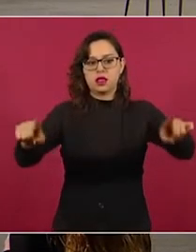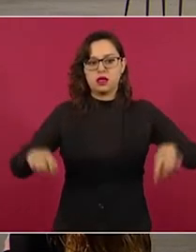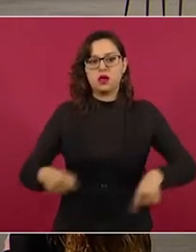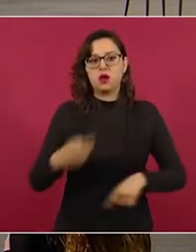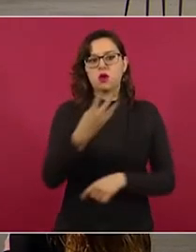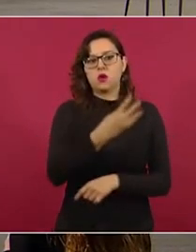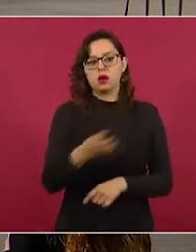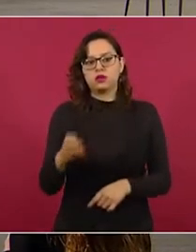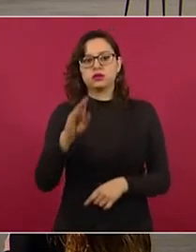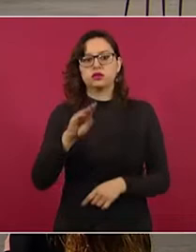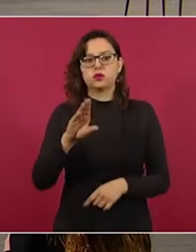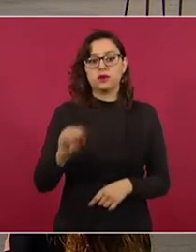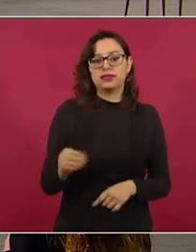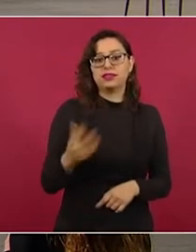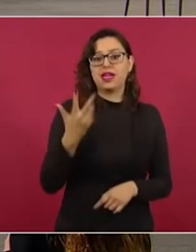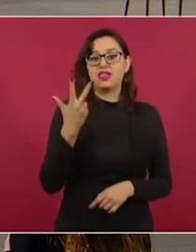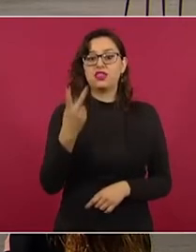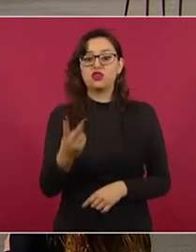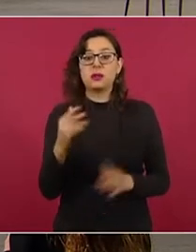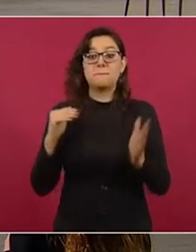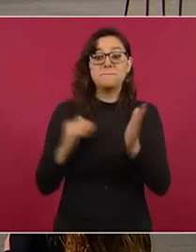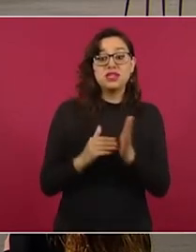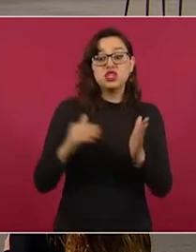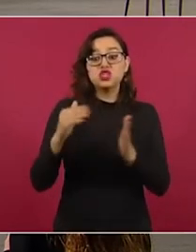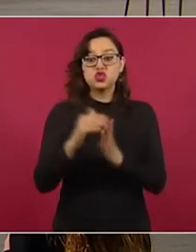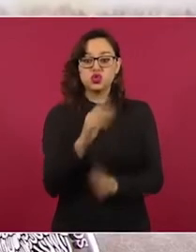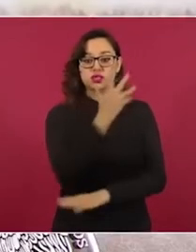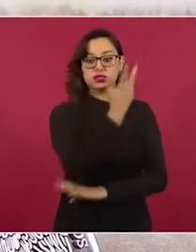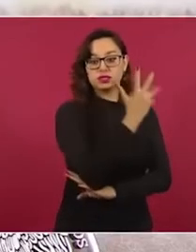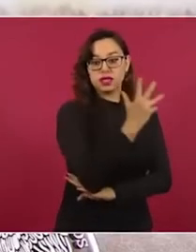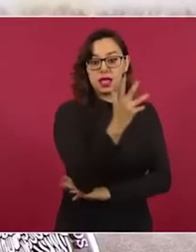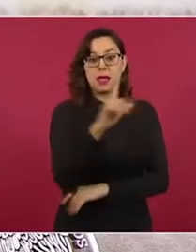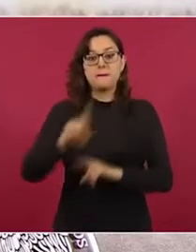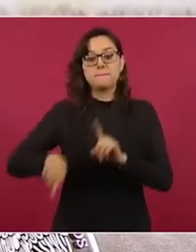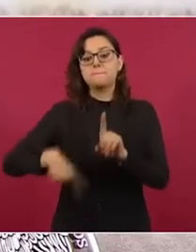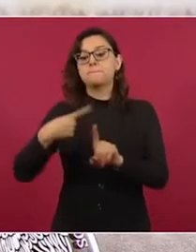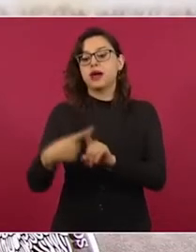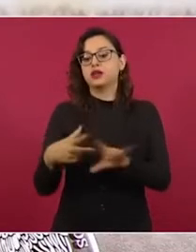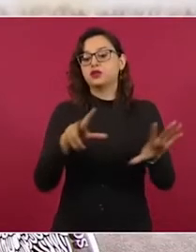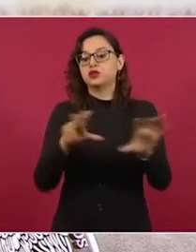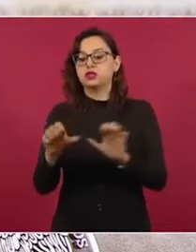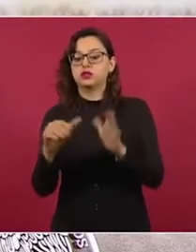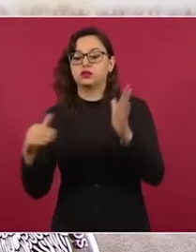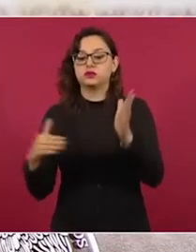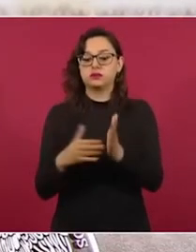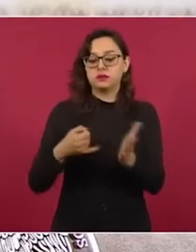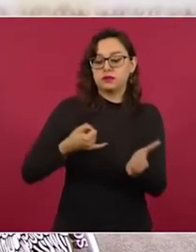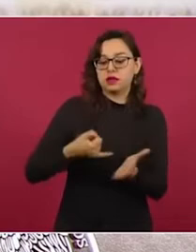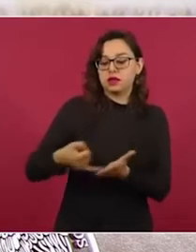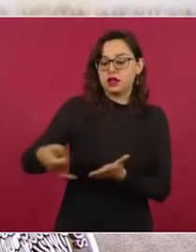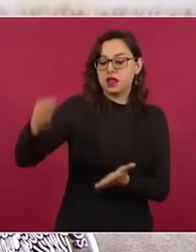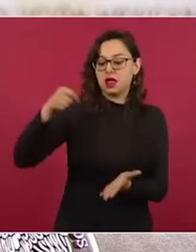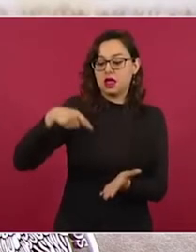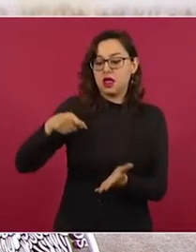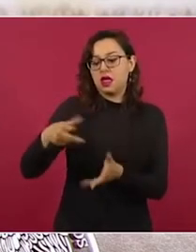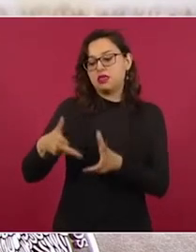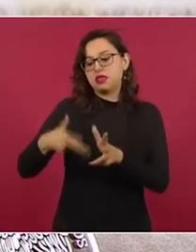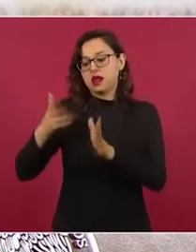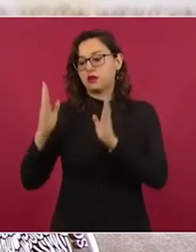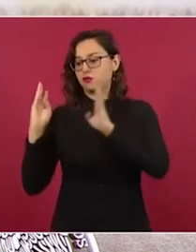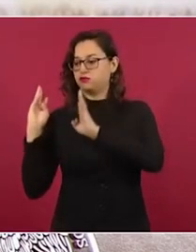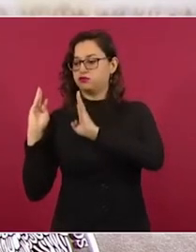492 millones de árboles, más otros 800 mil árboles que serán sembrados a lo largo de la vía. Para